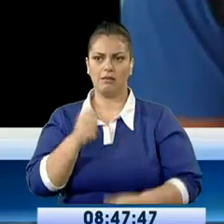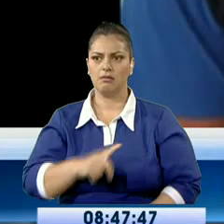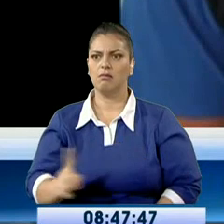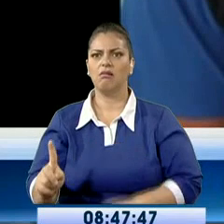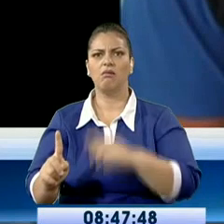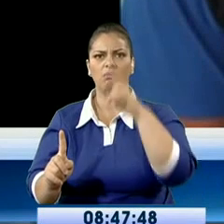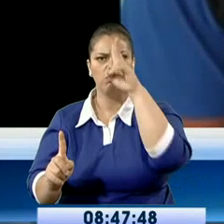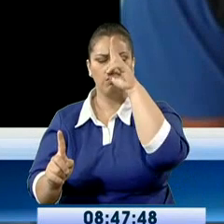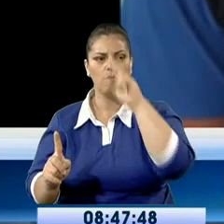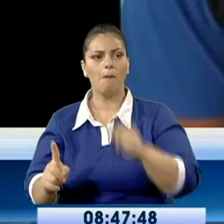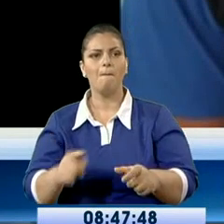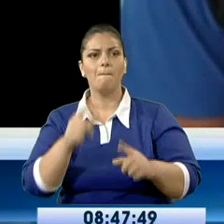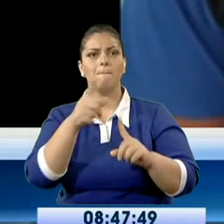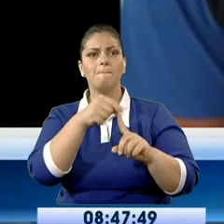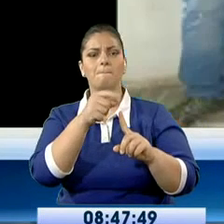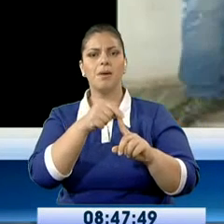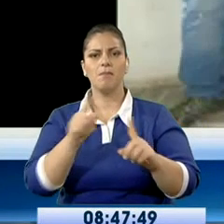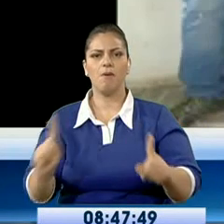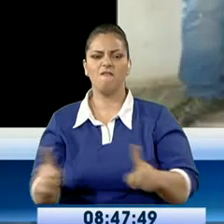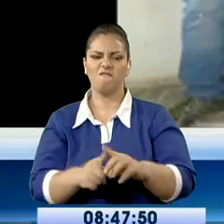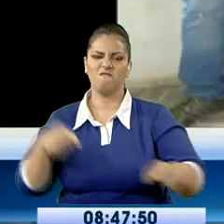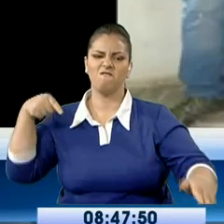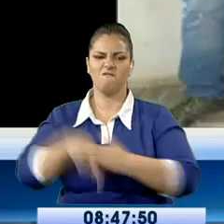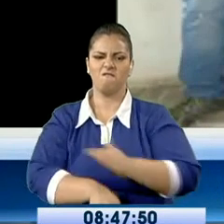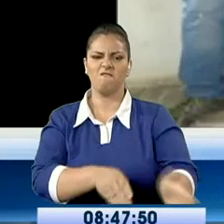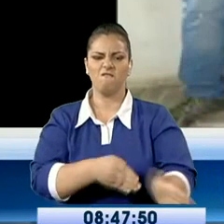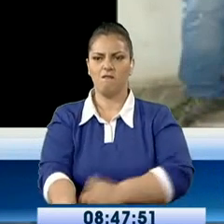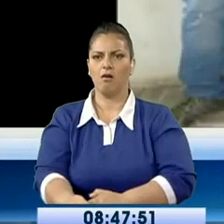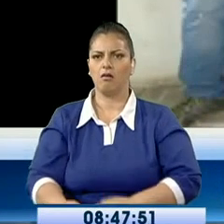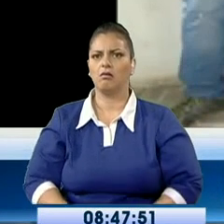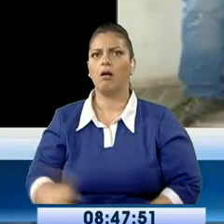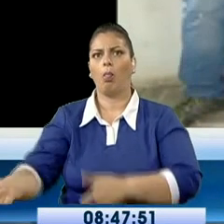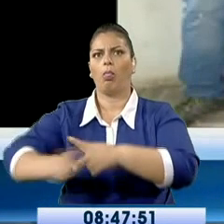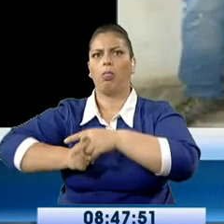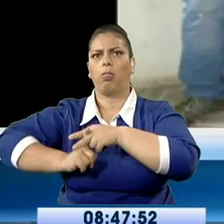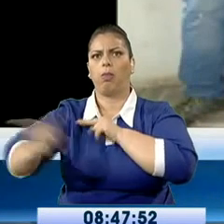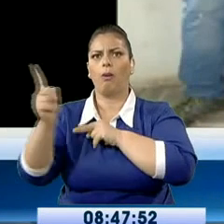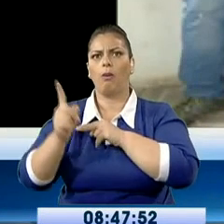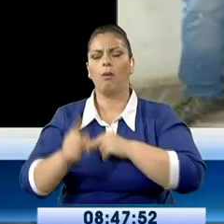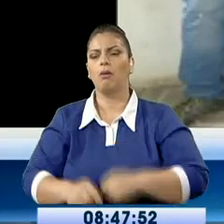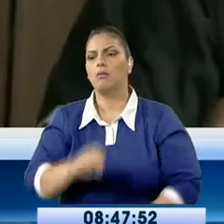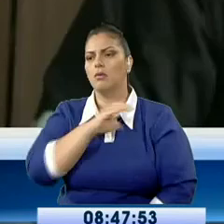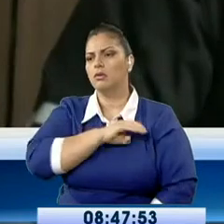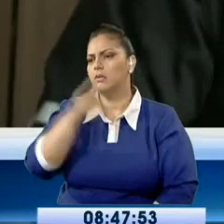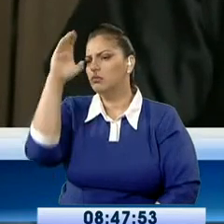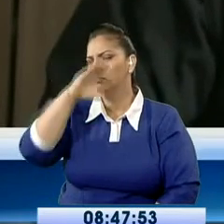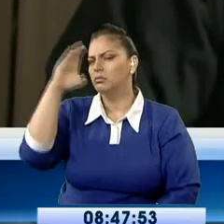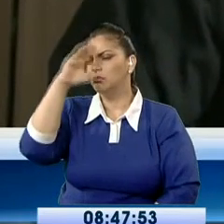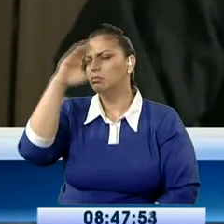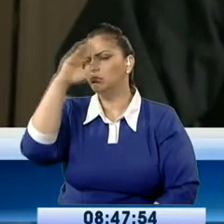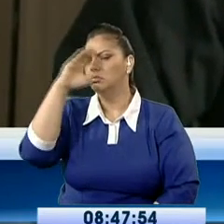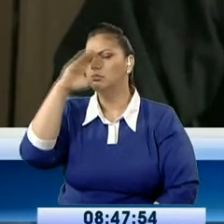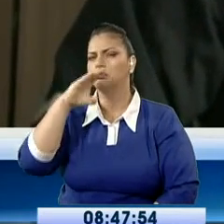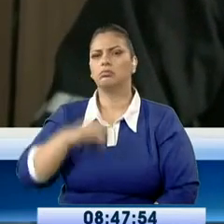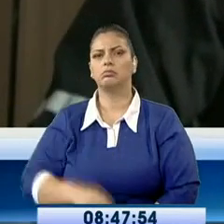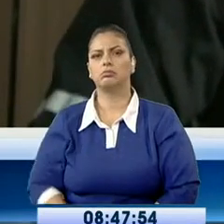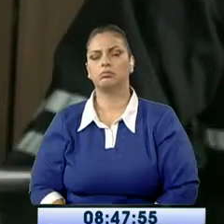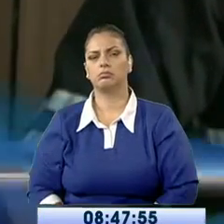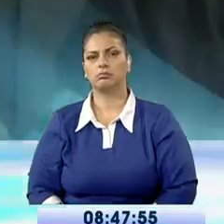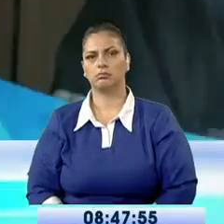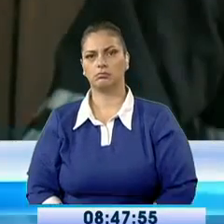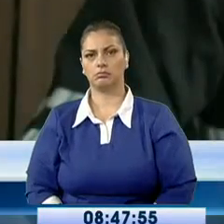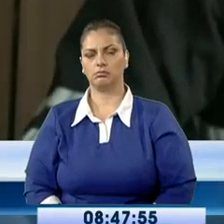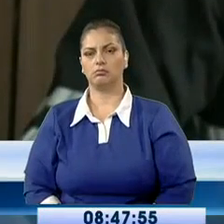primo, hecho ocurrido en la ciudad de Riobamba, por lo que estaba en el tercer lugar de la lista de los más buscados. Una vez cometido el hecho, este sujeto